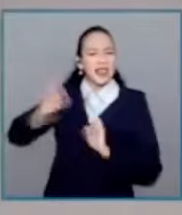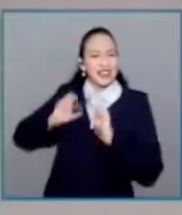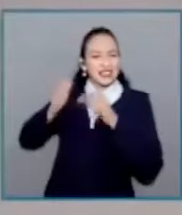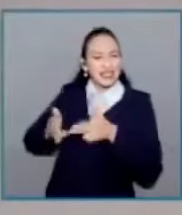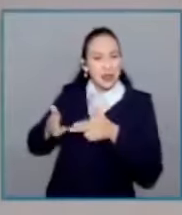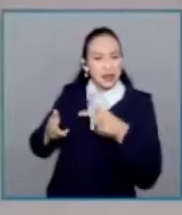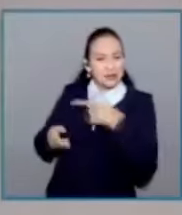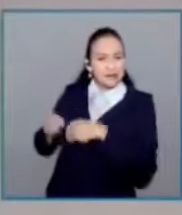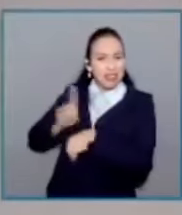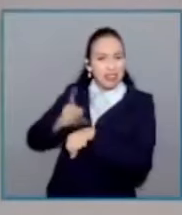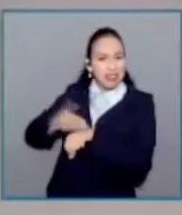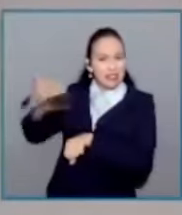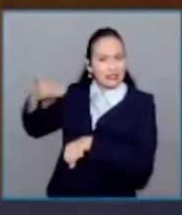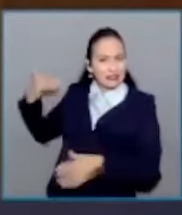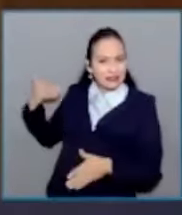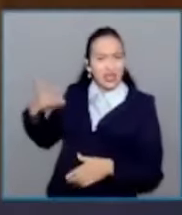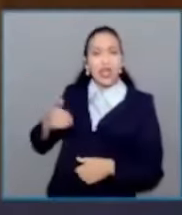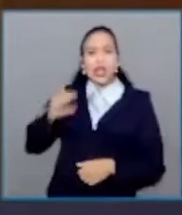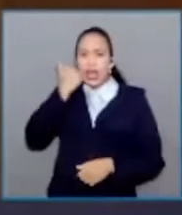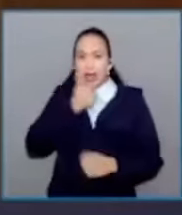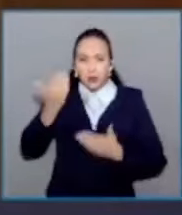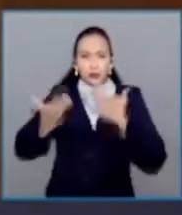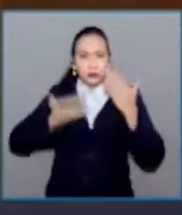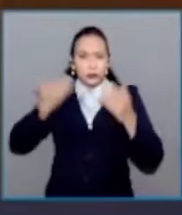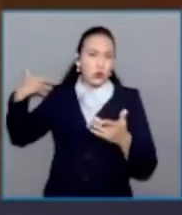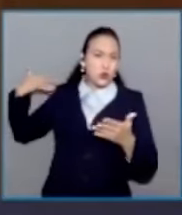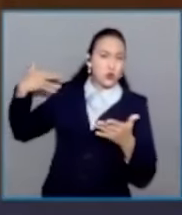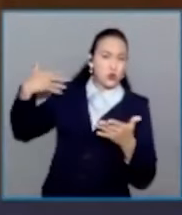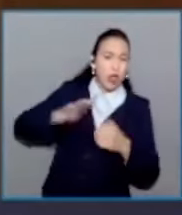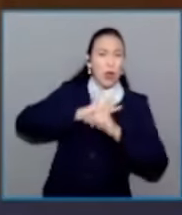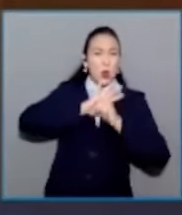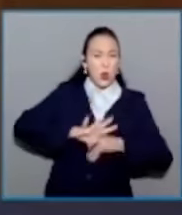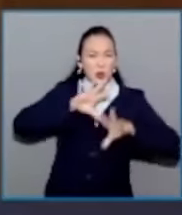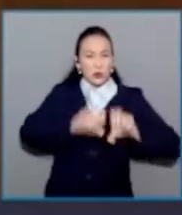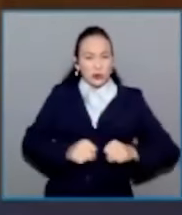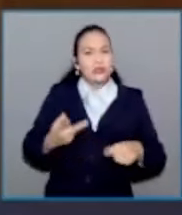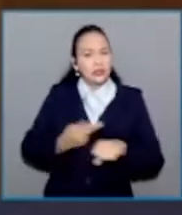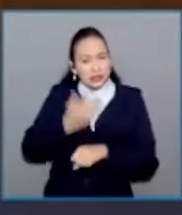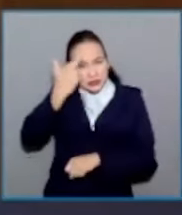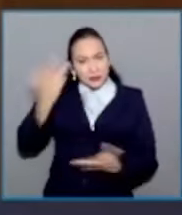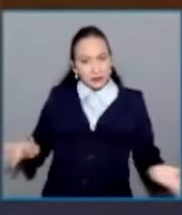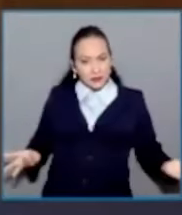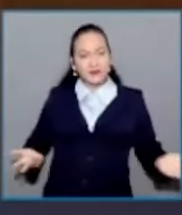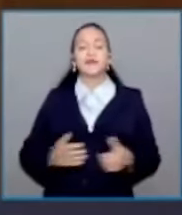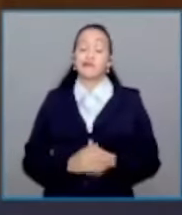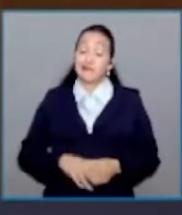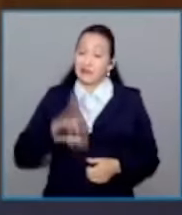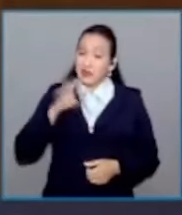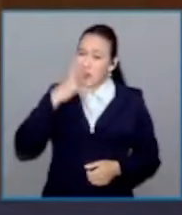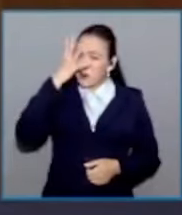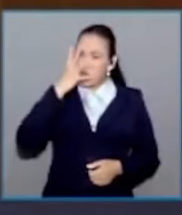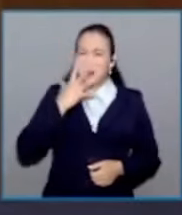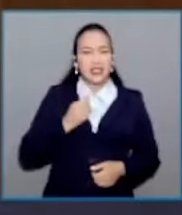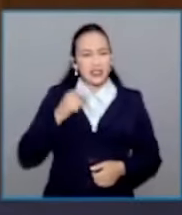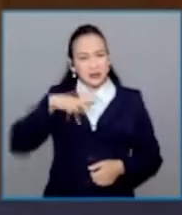represiones estudiantiles quizás también sería la clave para entender los lamentables acontecimientos